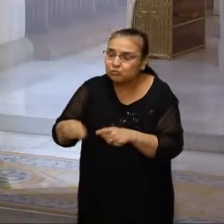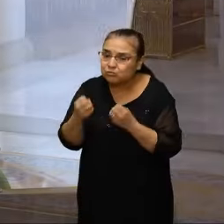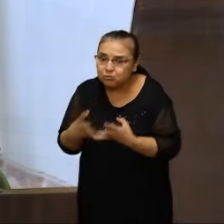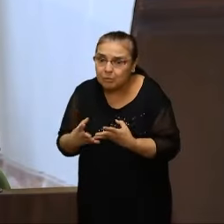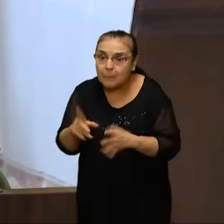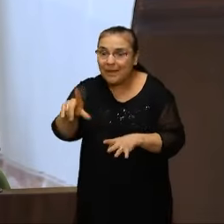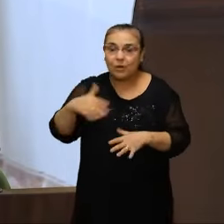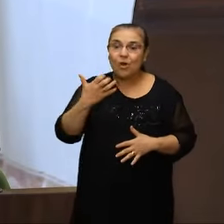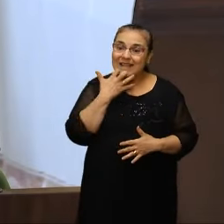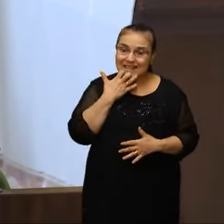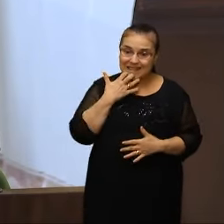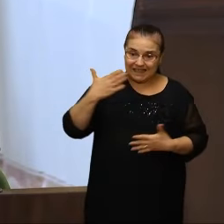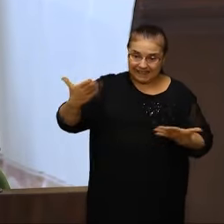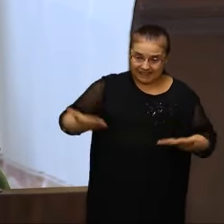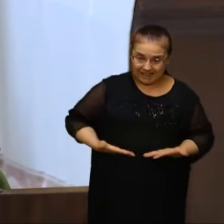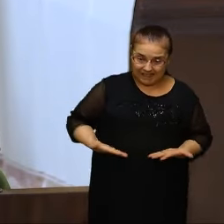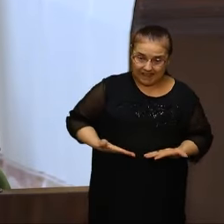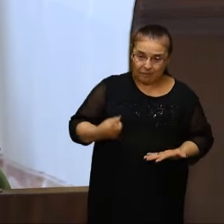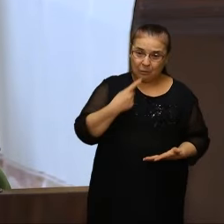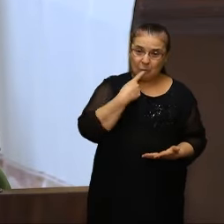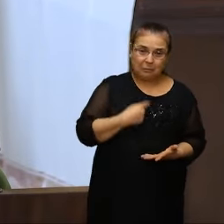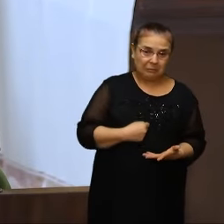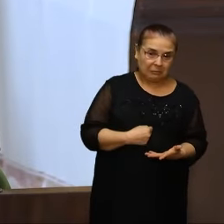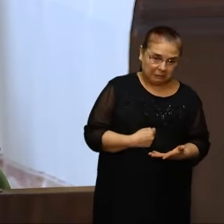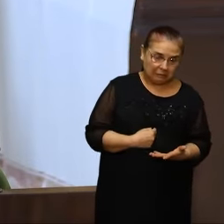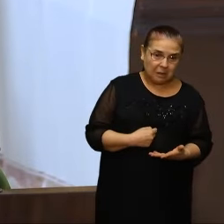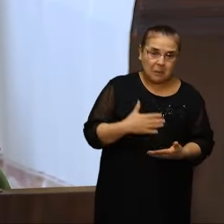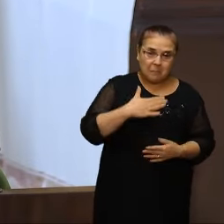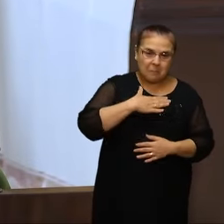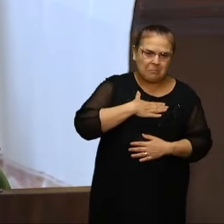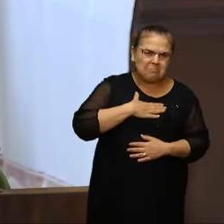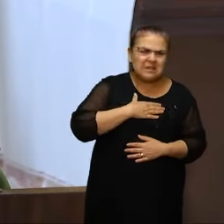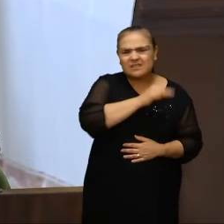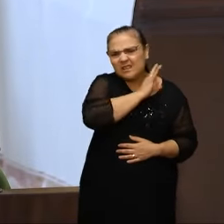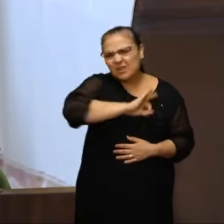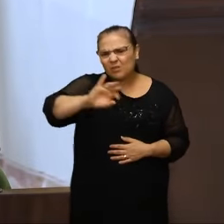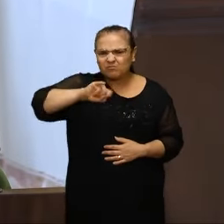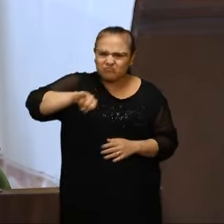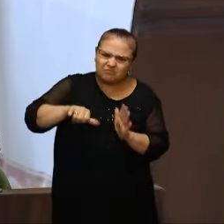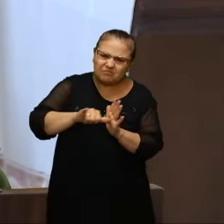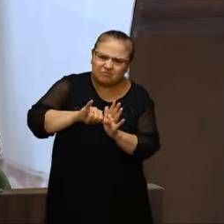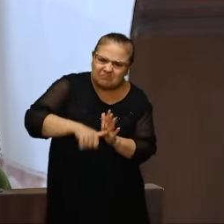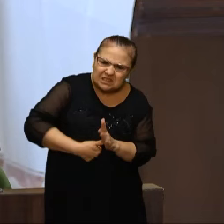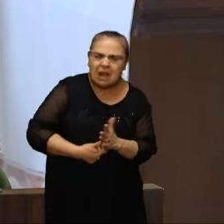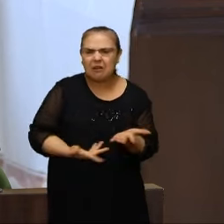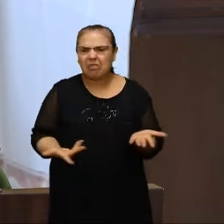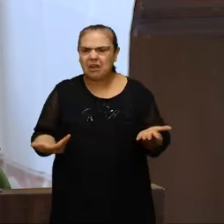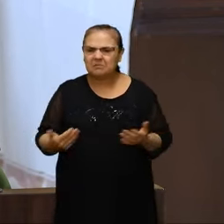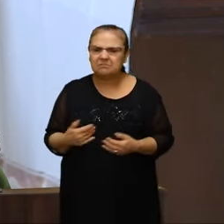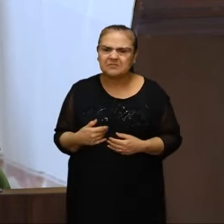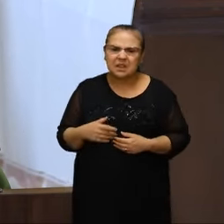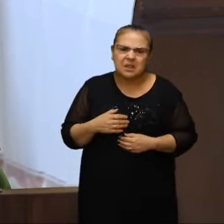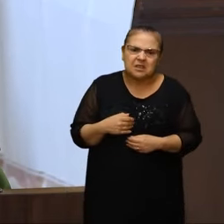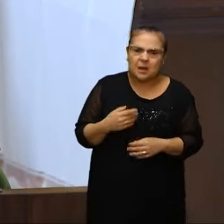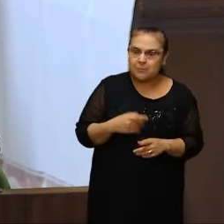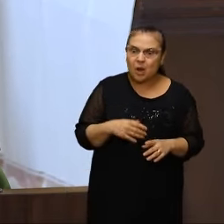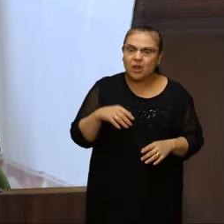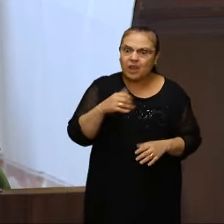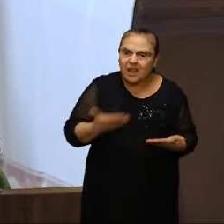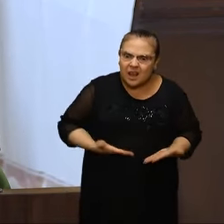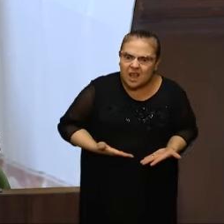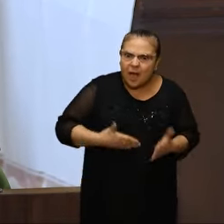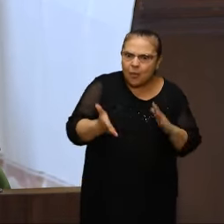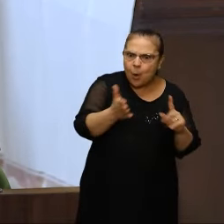aquel criado dijere para sus adentros: mi señor tarda en llegar, y empieza a pegarles a los criados